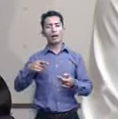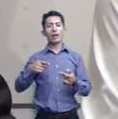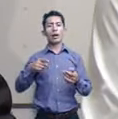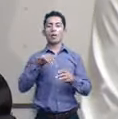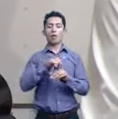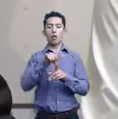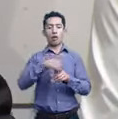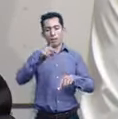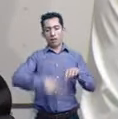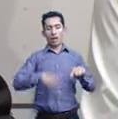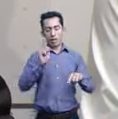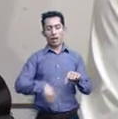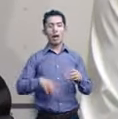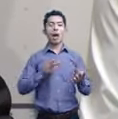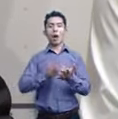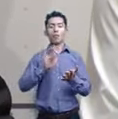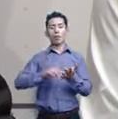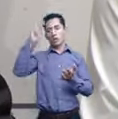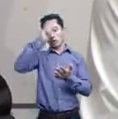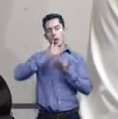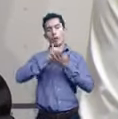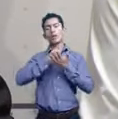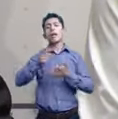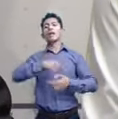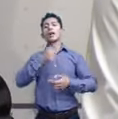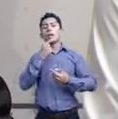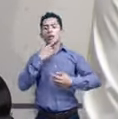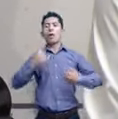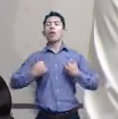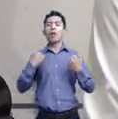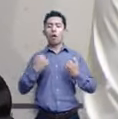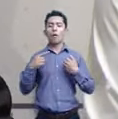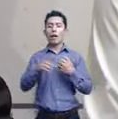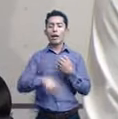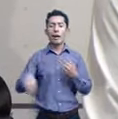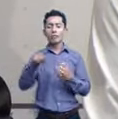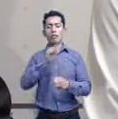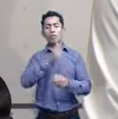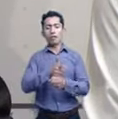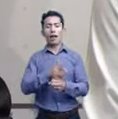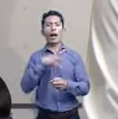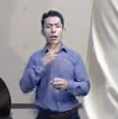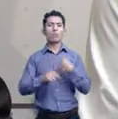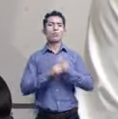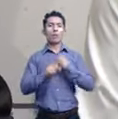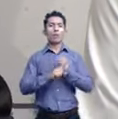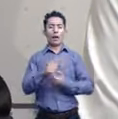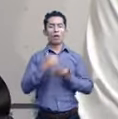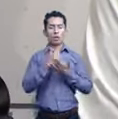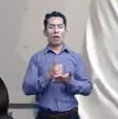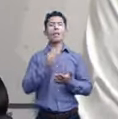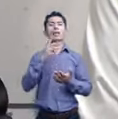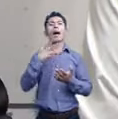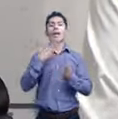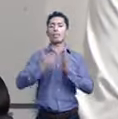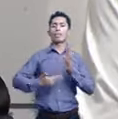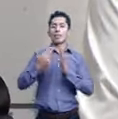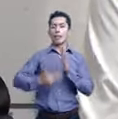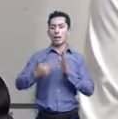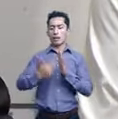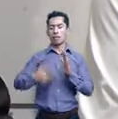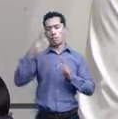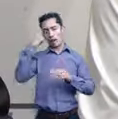bullying. Brindaremos apoyo psicológico a aquellos niños y jóvenes que se detecten con estos problemas. Crearemos talleres